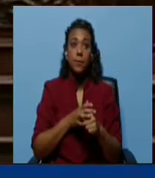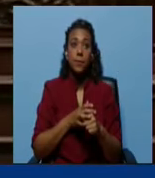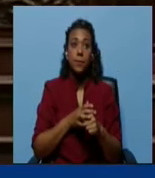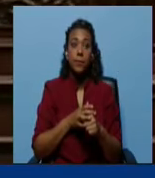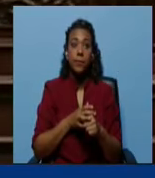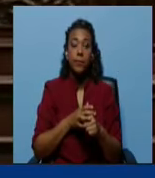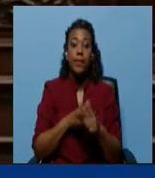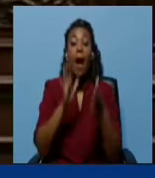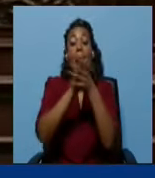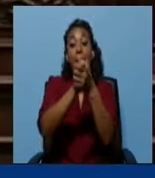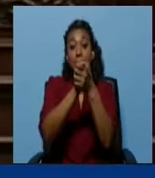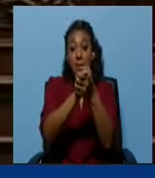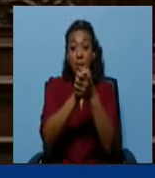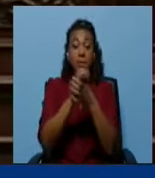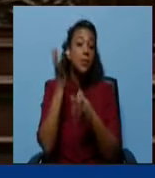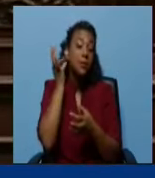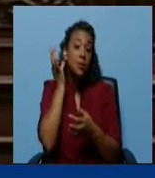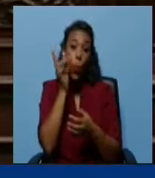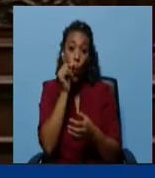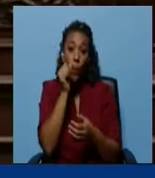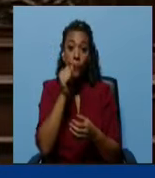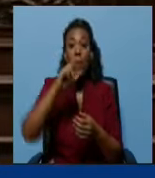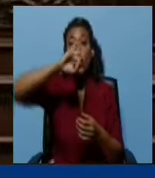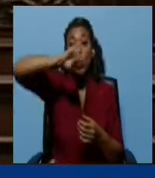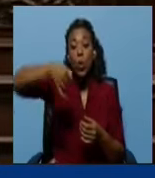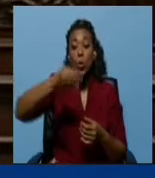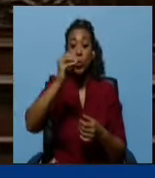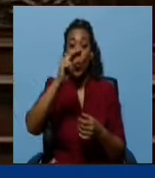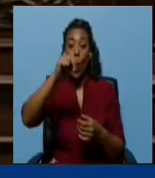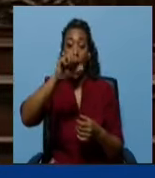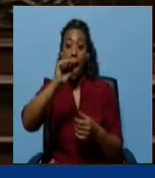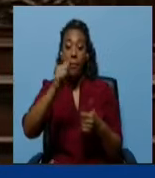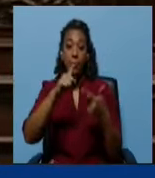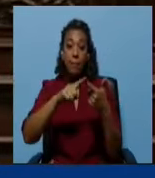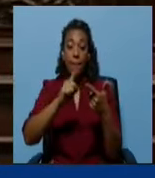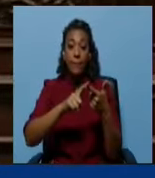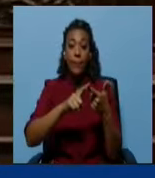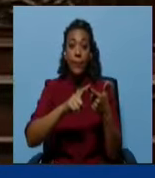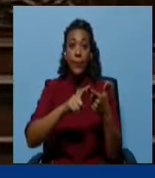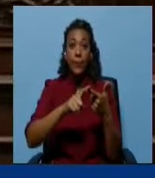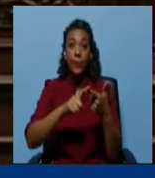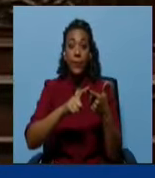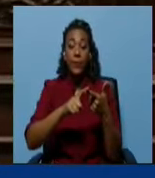las compañeras Joana Molina,